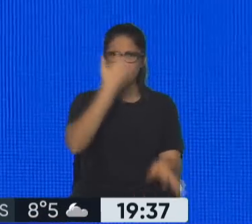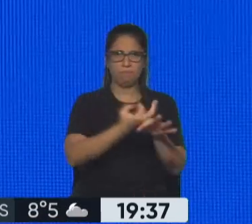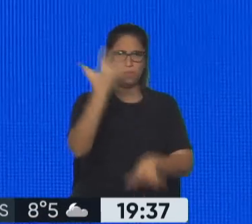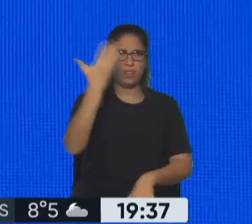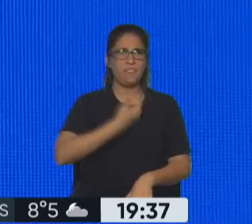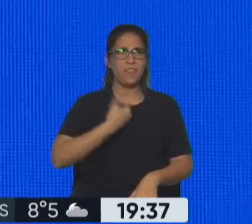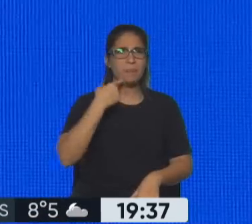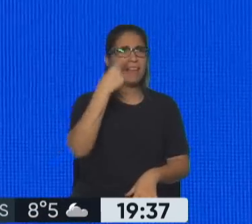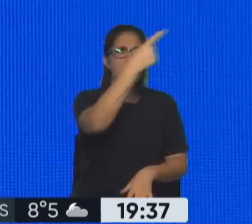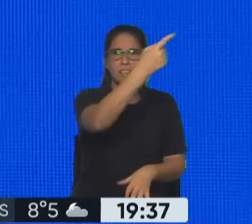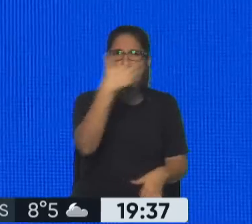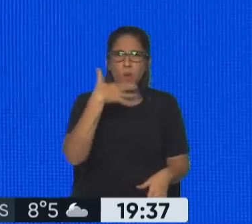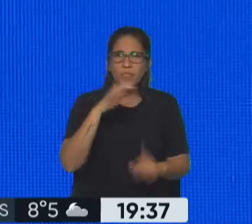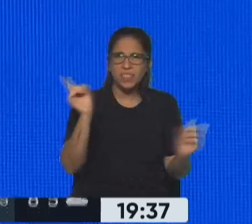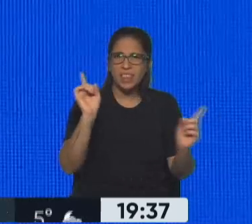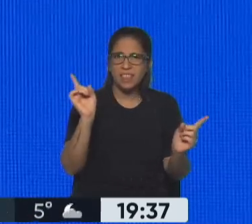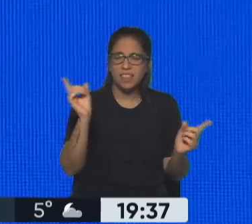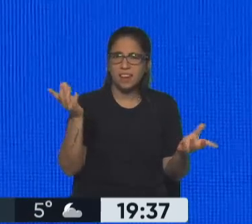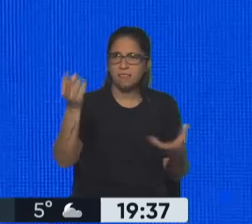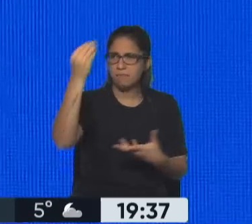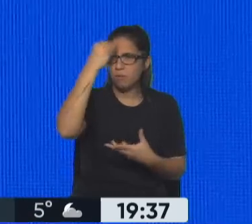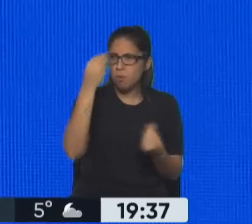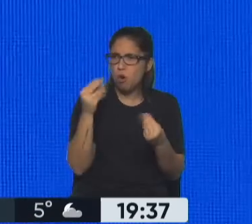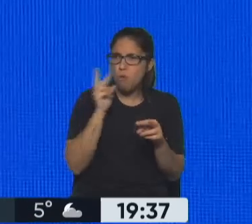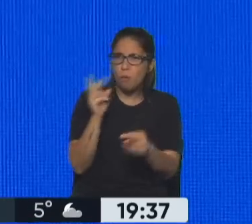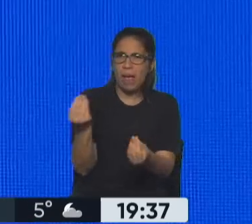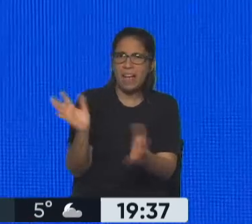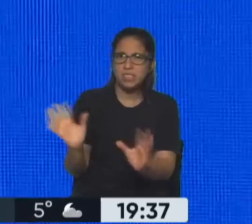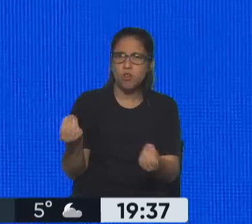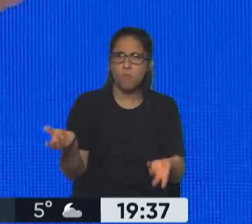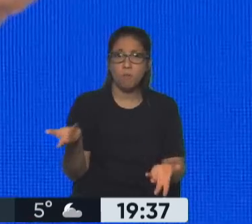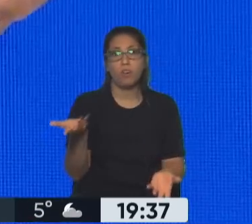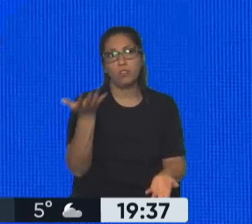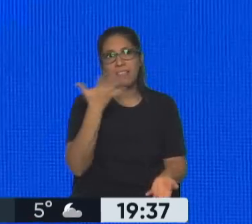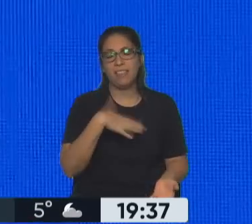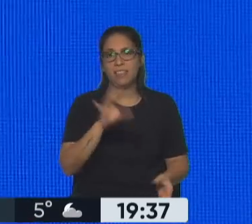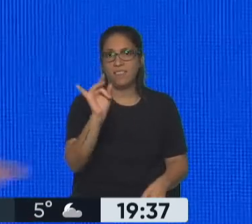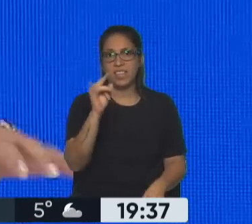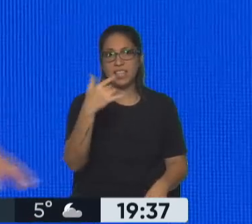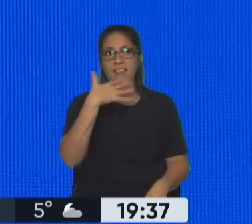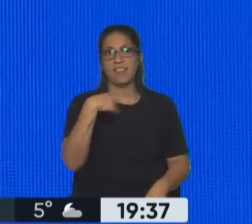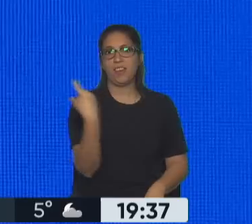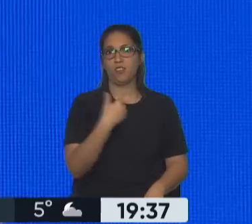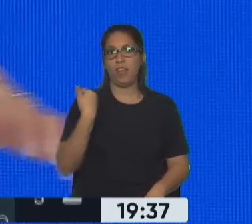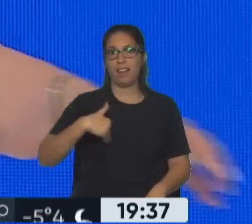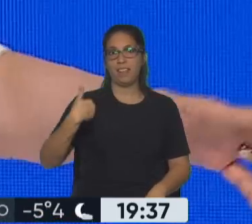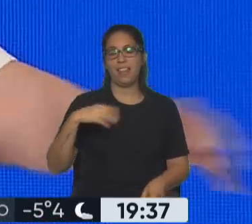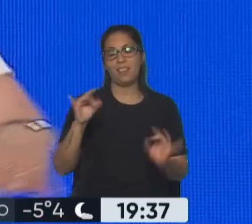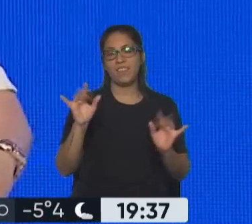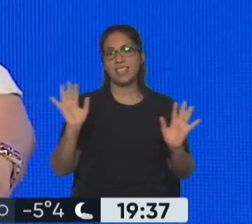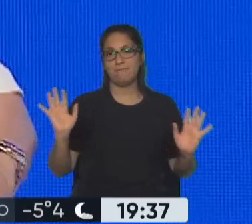Fondo Monetario Internacional en la cabeza, porque también admito que es difícil entendernos también a los argentinos, ¿no?